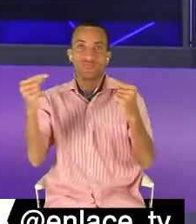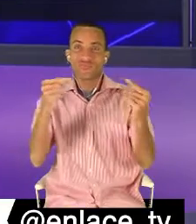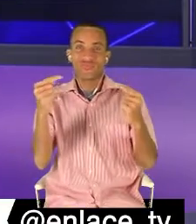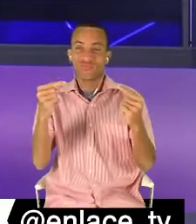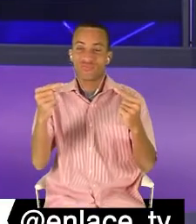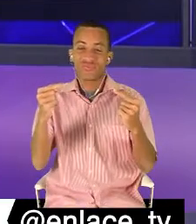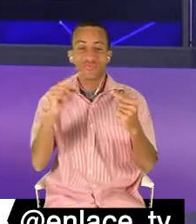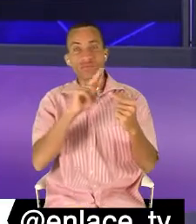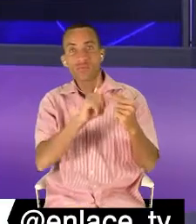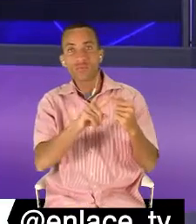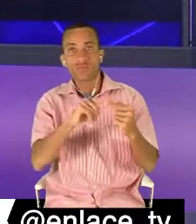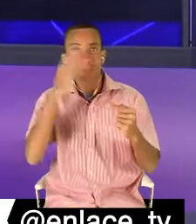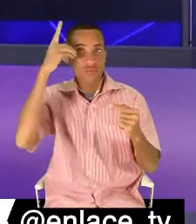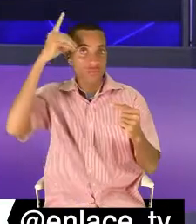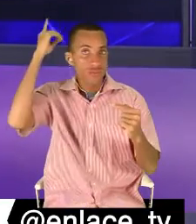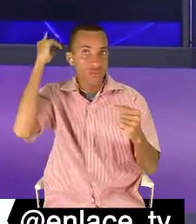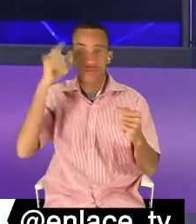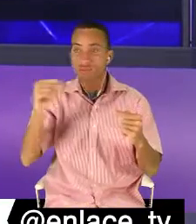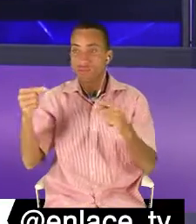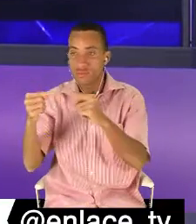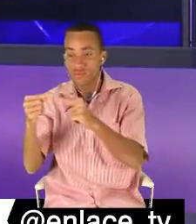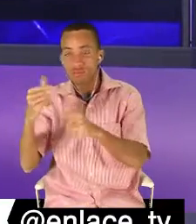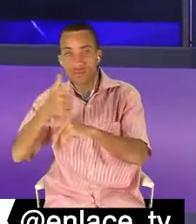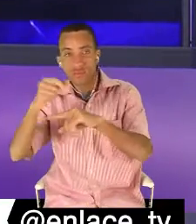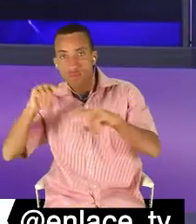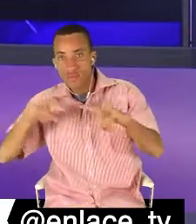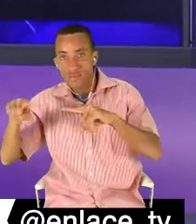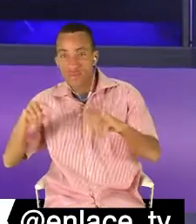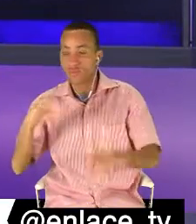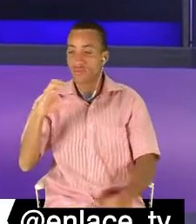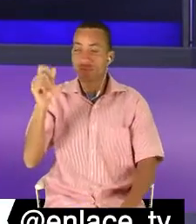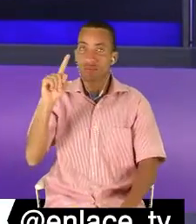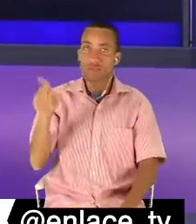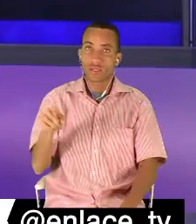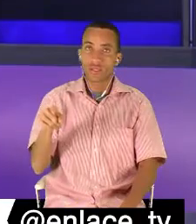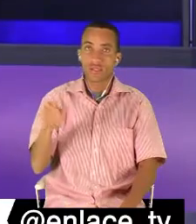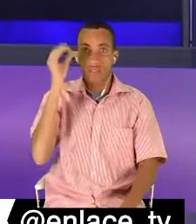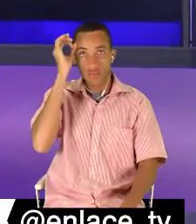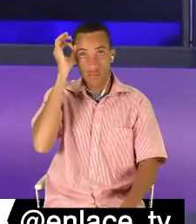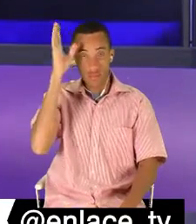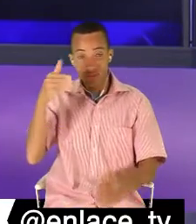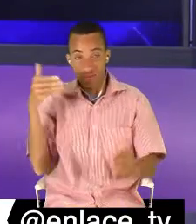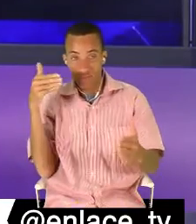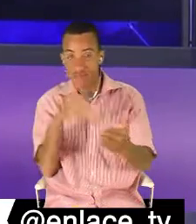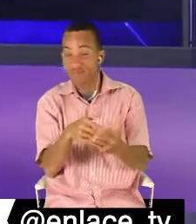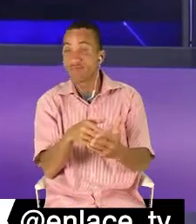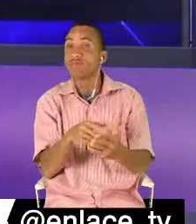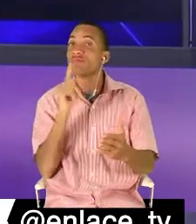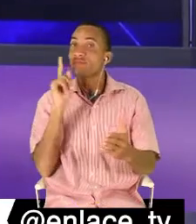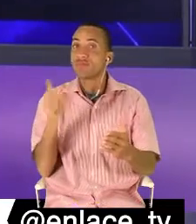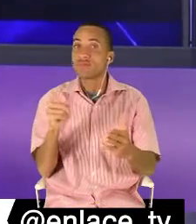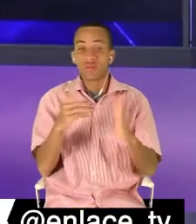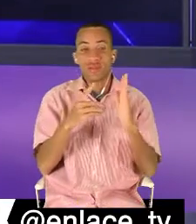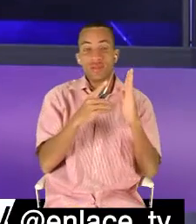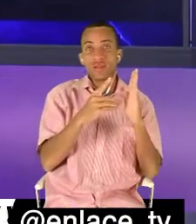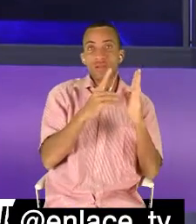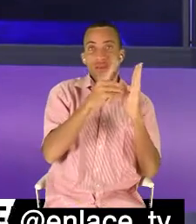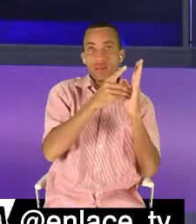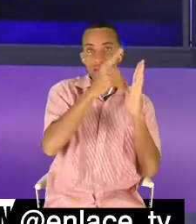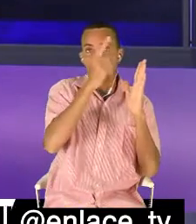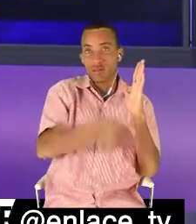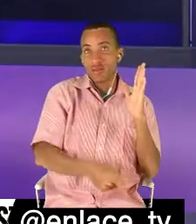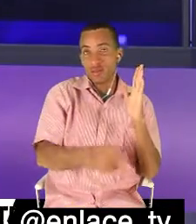Echeverry Serrano, y la directora de la Corporación Autónoma de Santander, CAS, por posible demanda de esta última contra decreto que fijó la